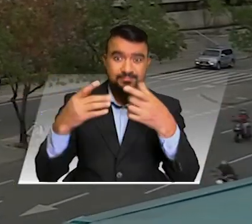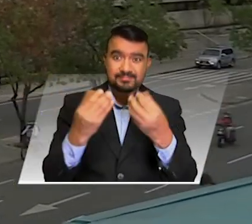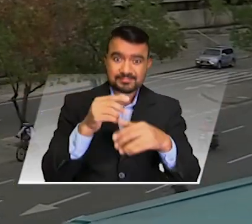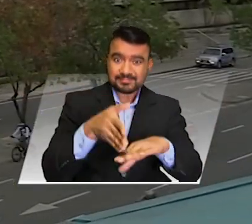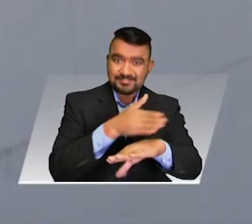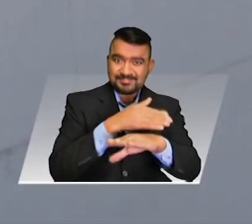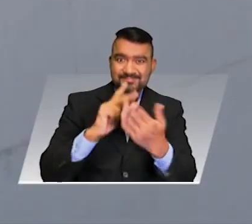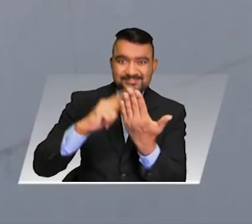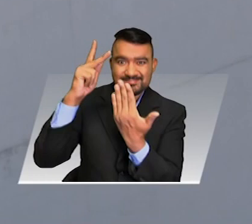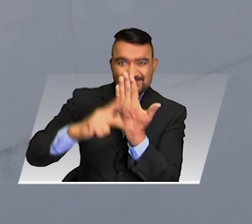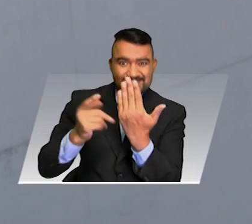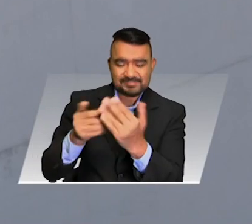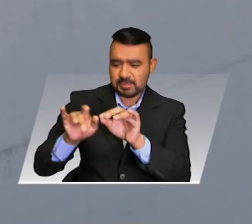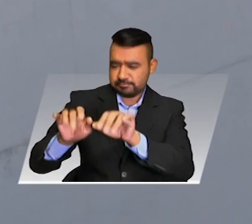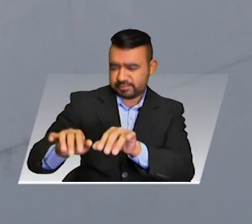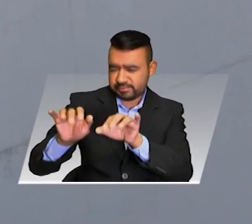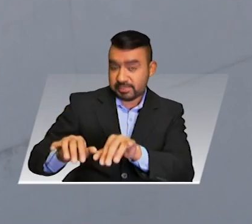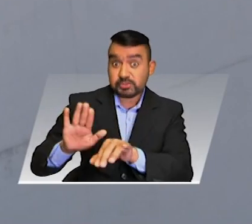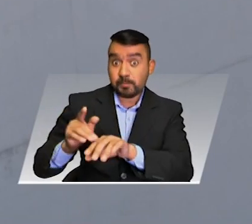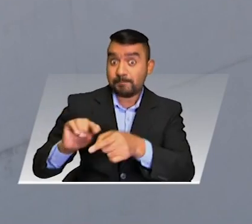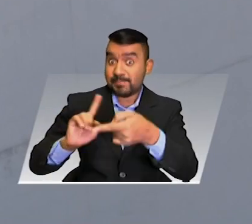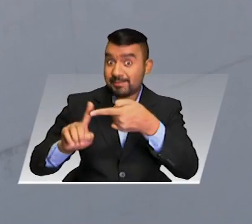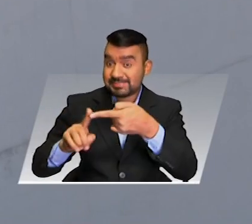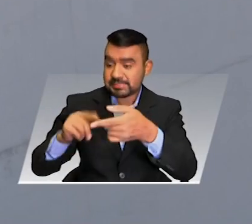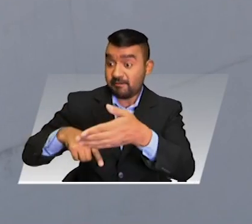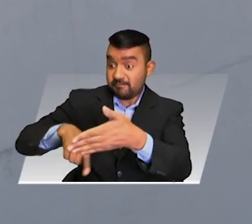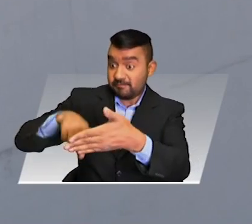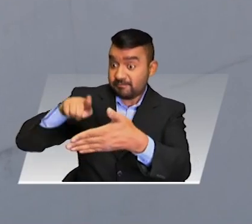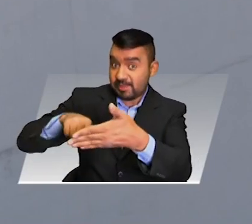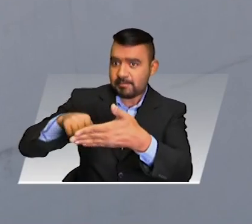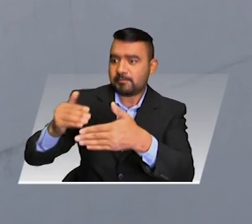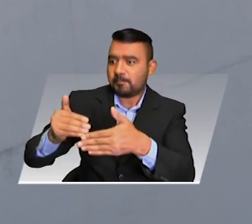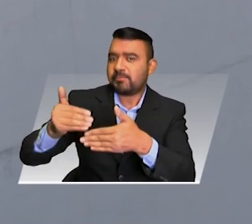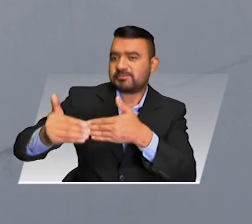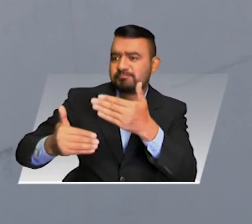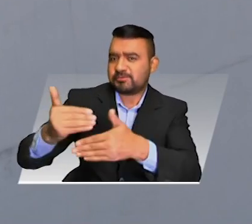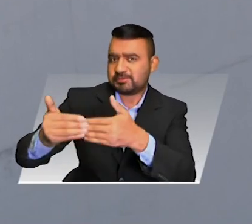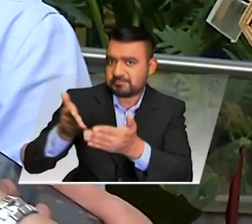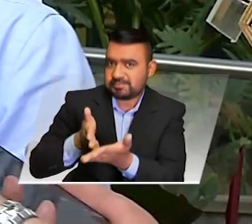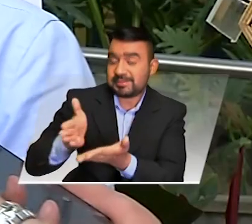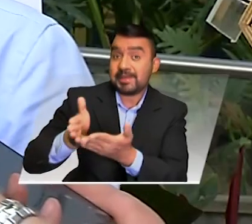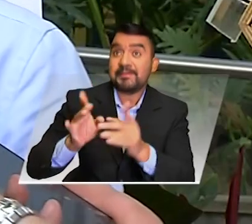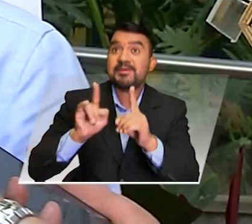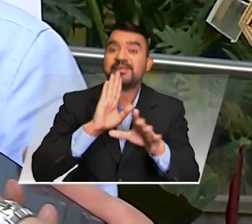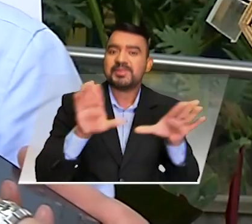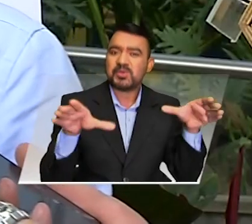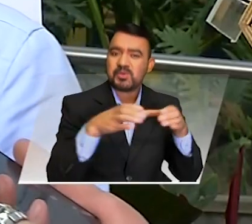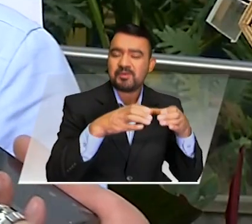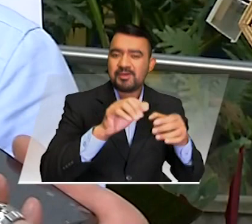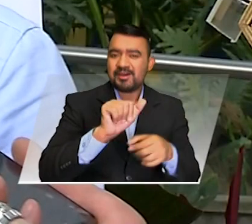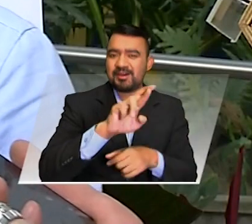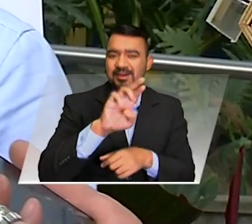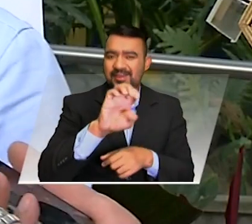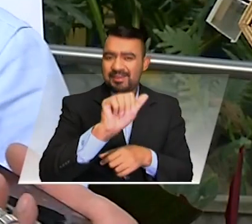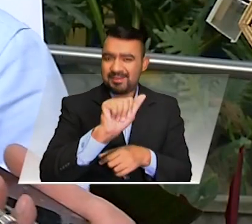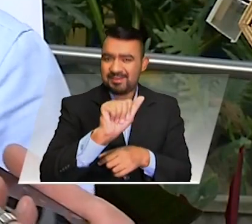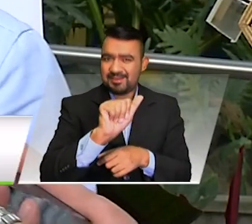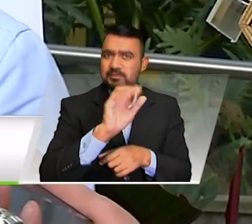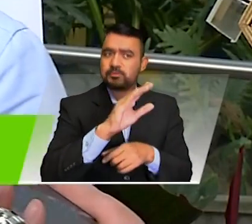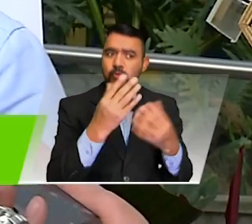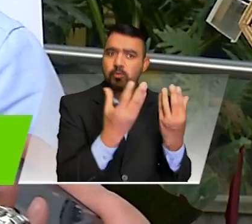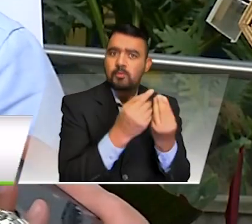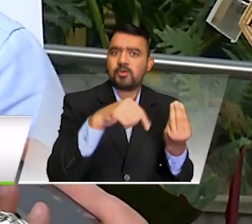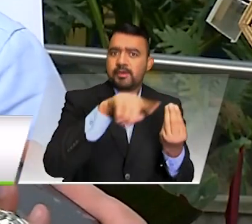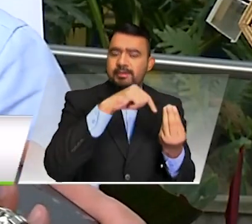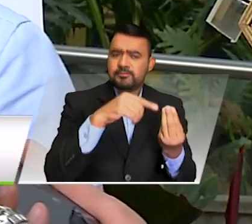se radicó de esta manera el área metropolitana podrá mantener sus facultades uno de los alcances que tienen los distritos es ser